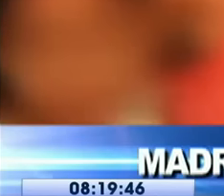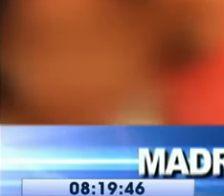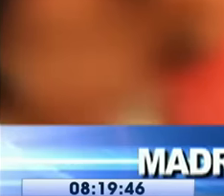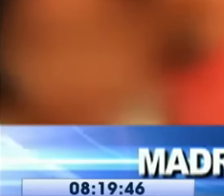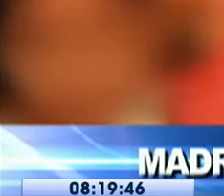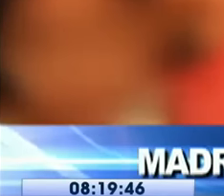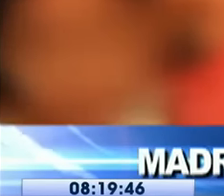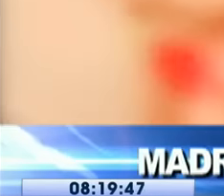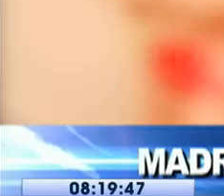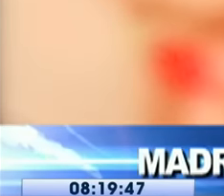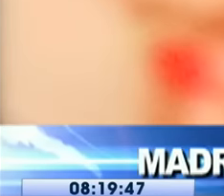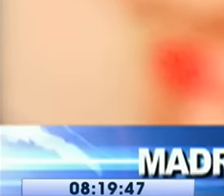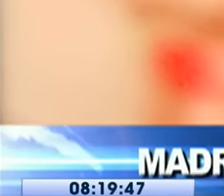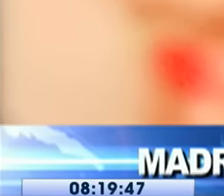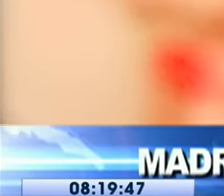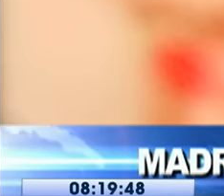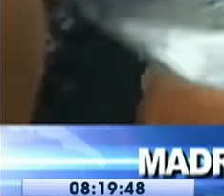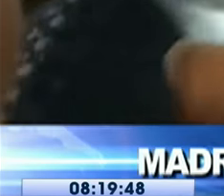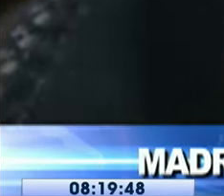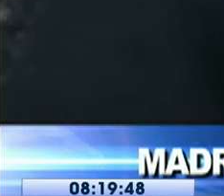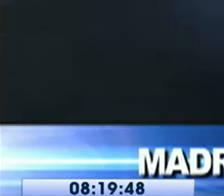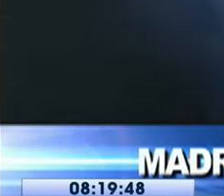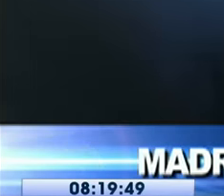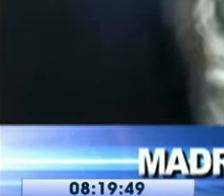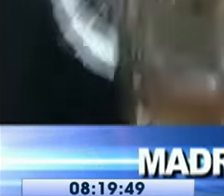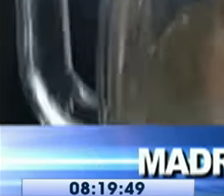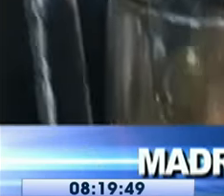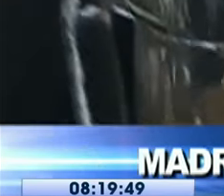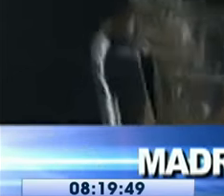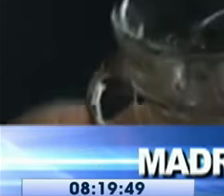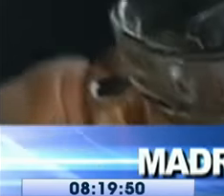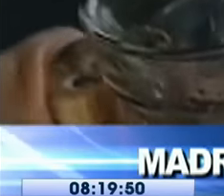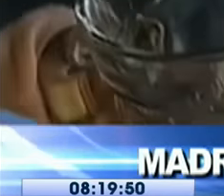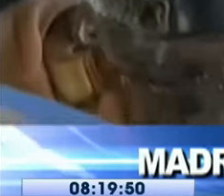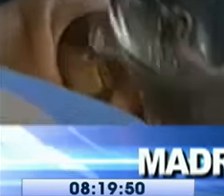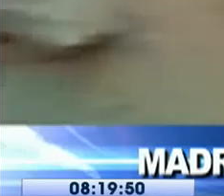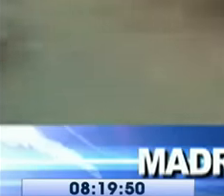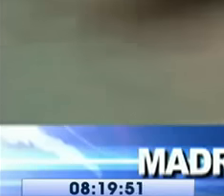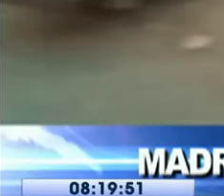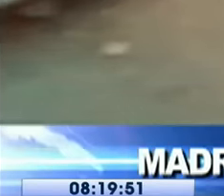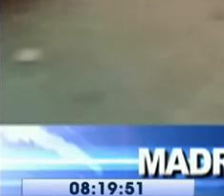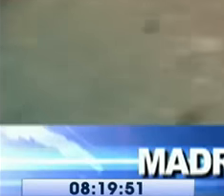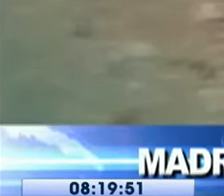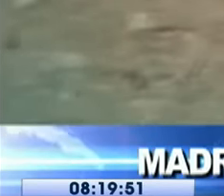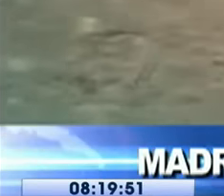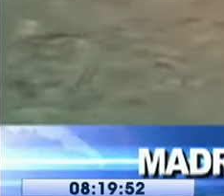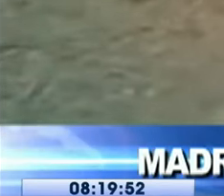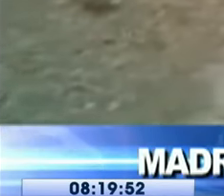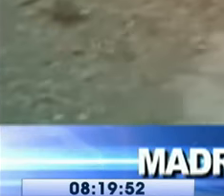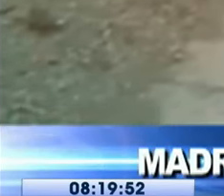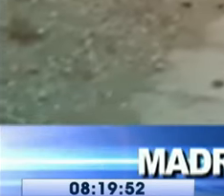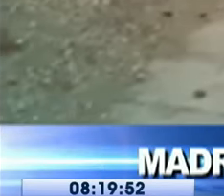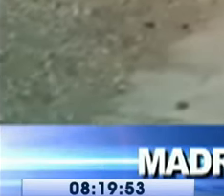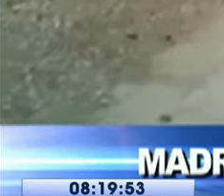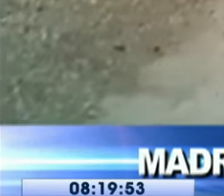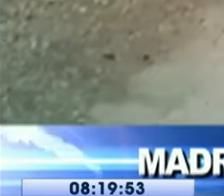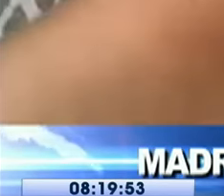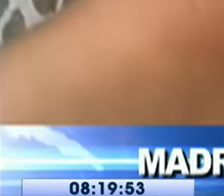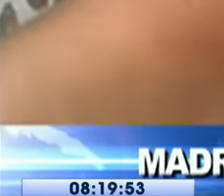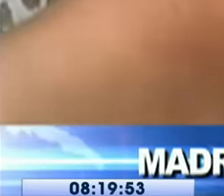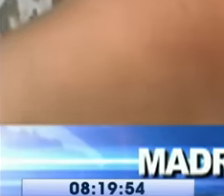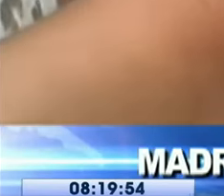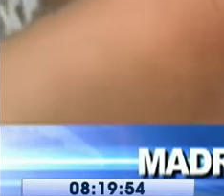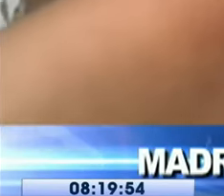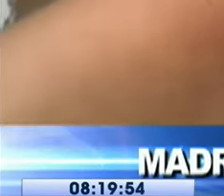llevan más de 3 años consumiendo droga, los cuatro. la mujer solicita que una institución les ayude a superar